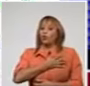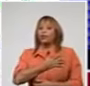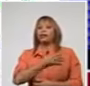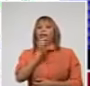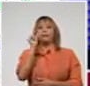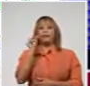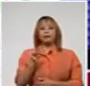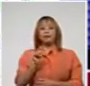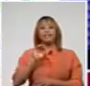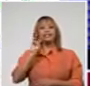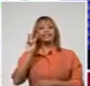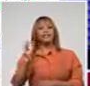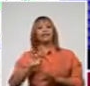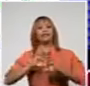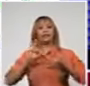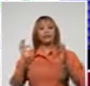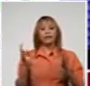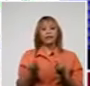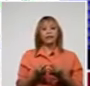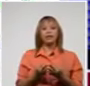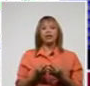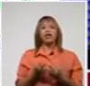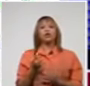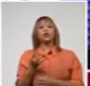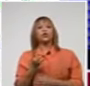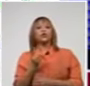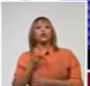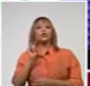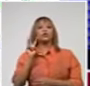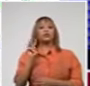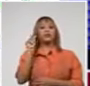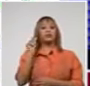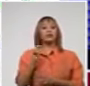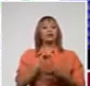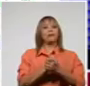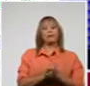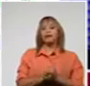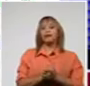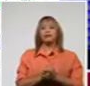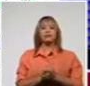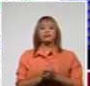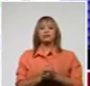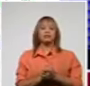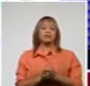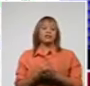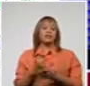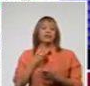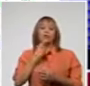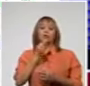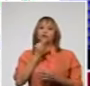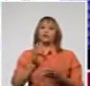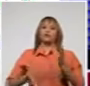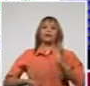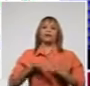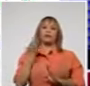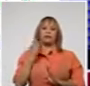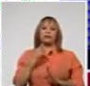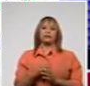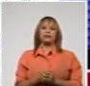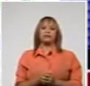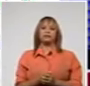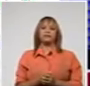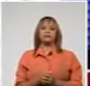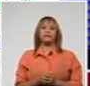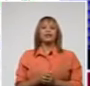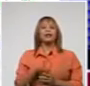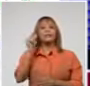del dolor también de personas allegadas a estos pacientes que no pudieron superar la enfermedad. Decía el doctor Francisco Durán que eran